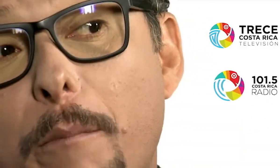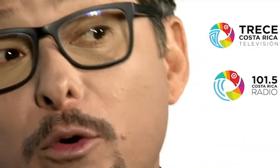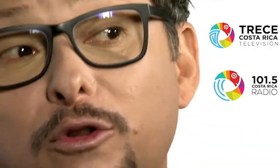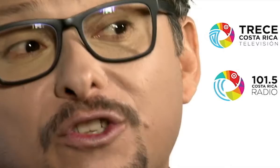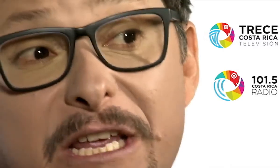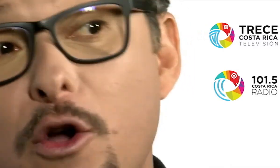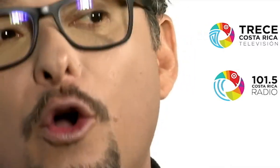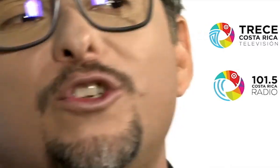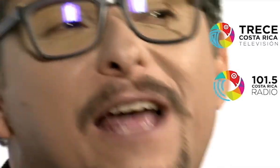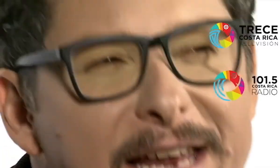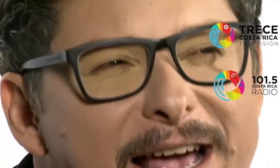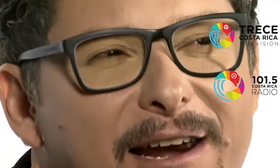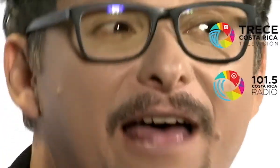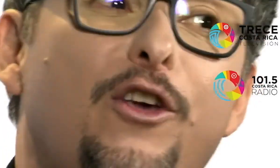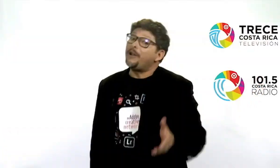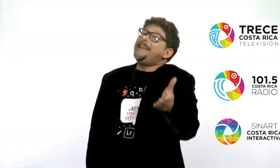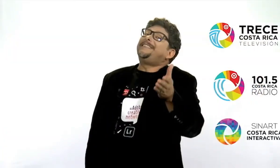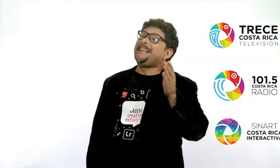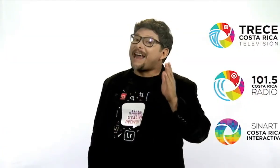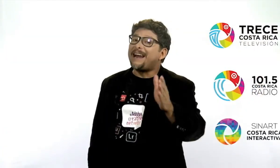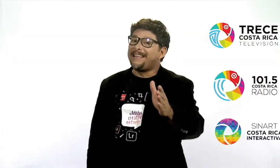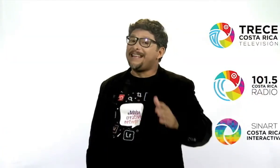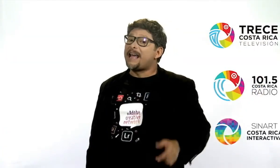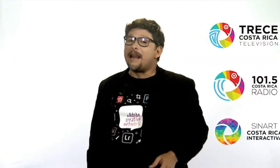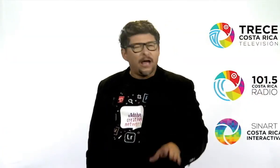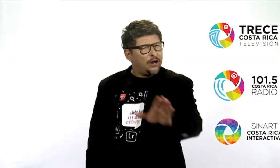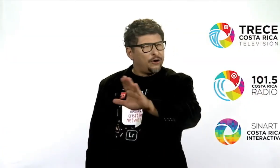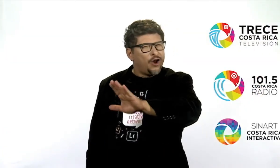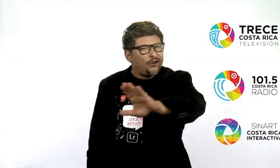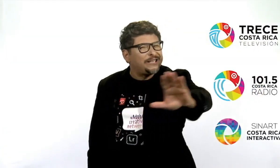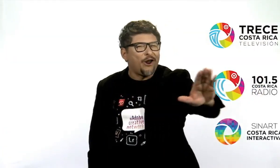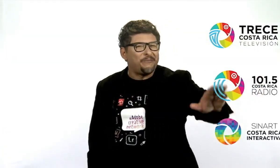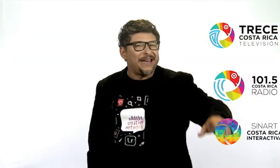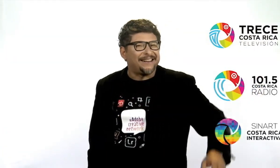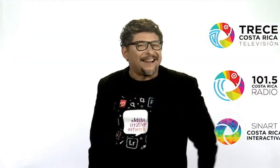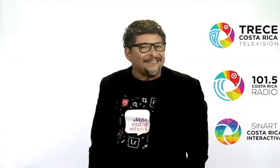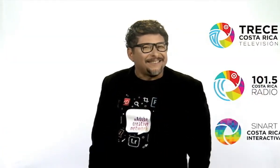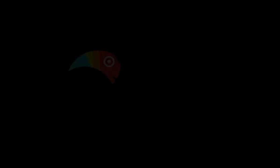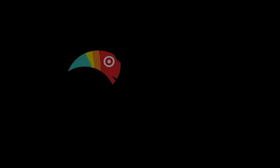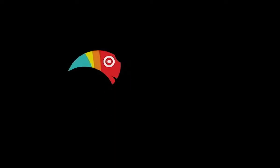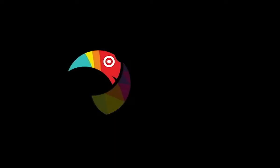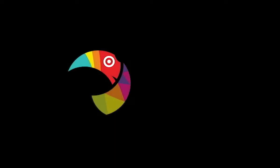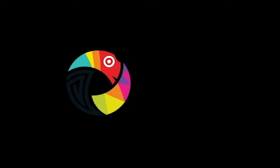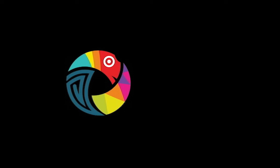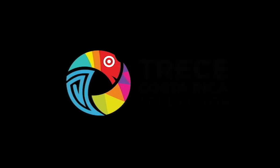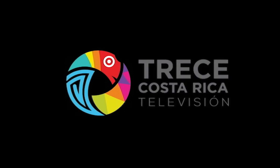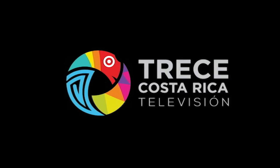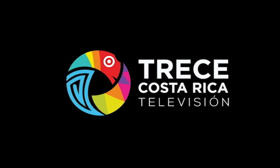101.5 Costa Rica Radio y CINAR Digital. No se lo pierda.